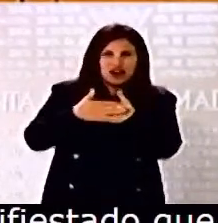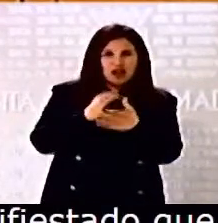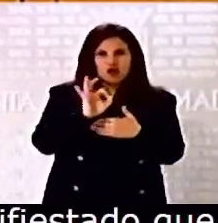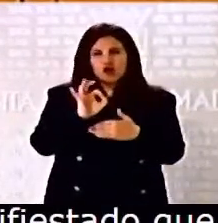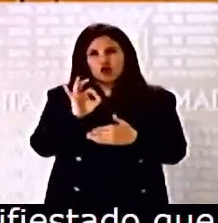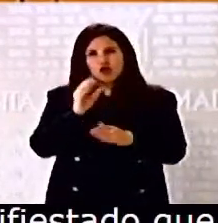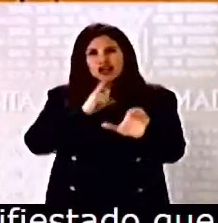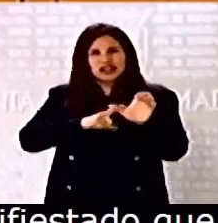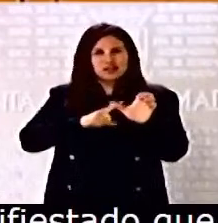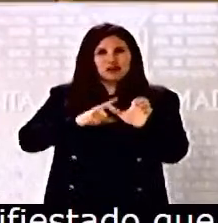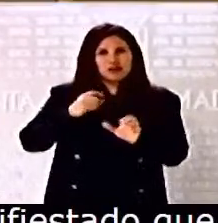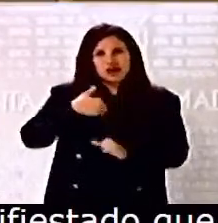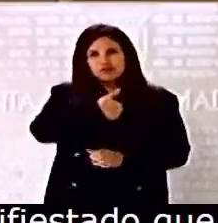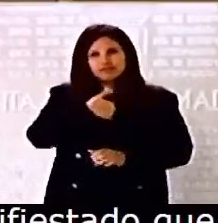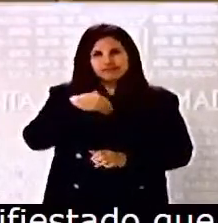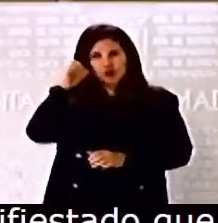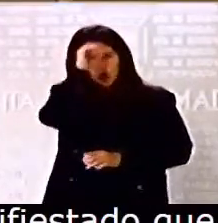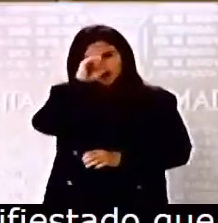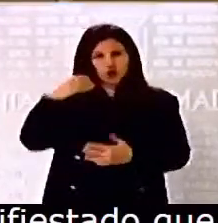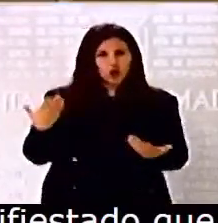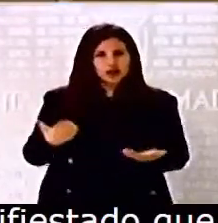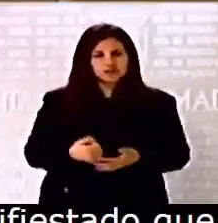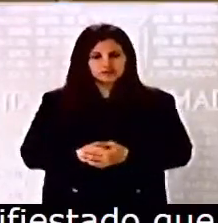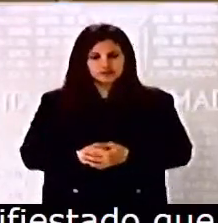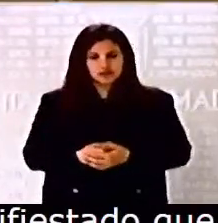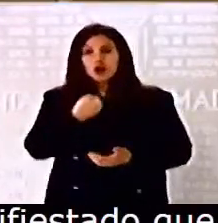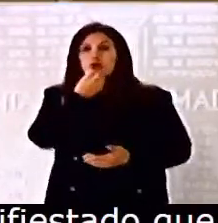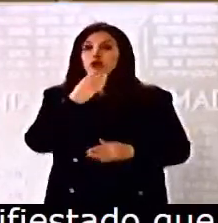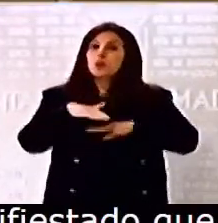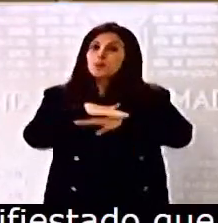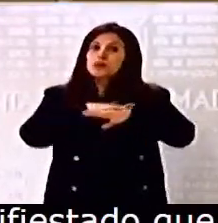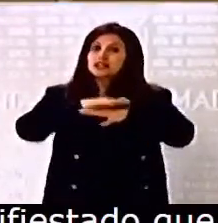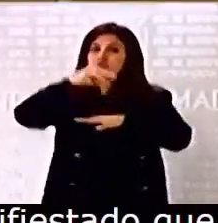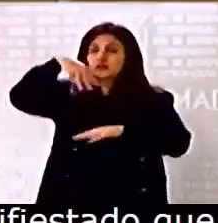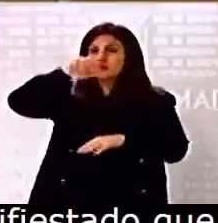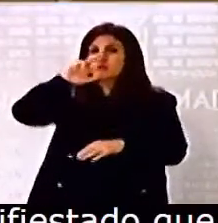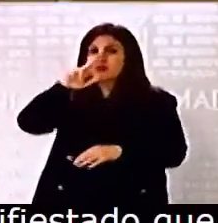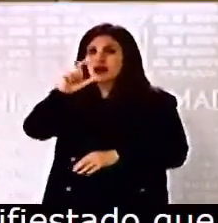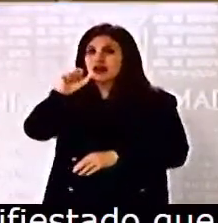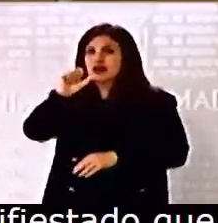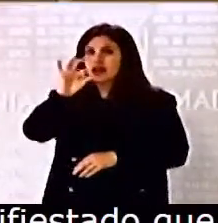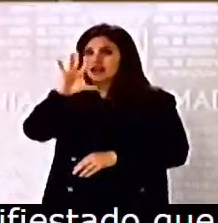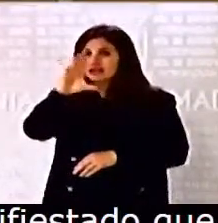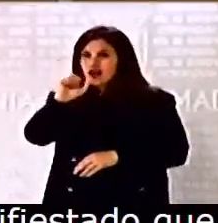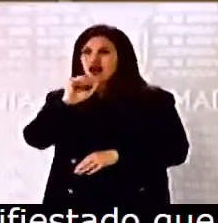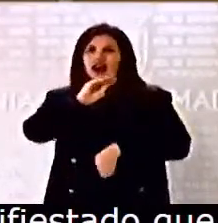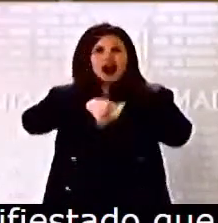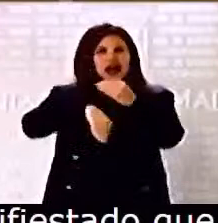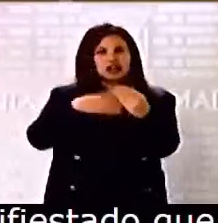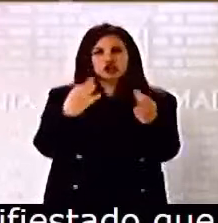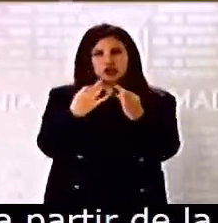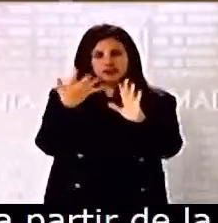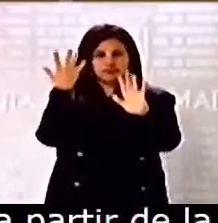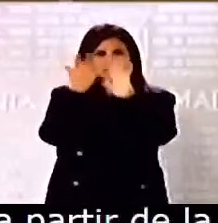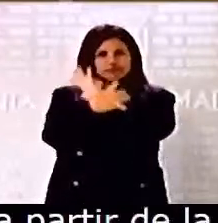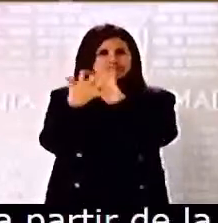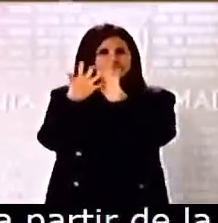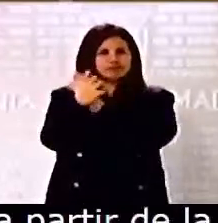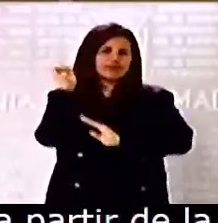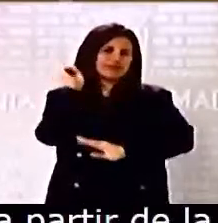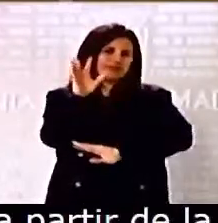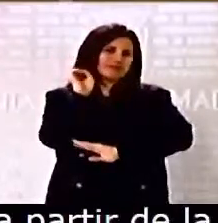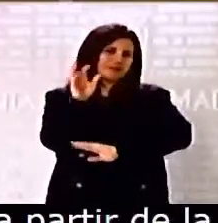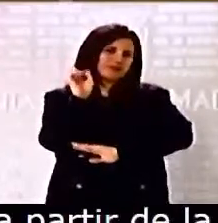Extremadura. Gracias. Bueno, el ministro Grande Marlaska lo que ha hecho es una exposición de